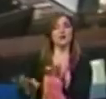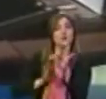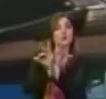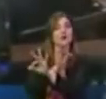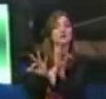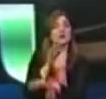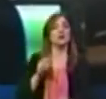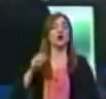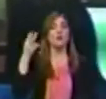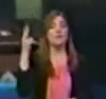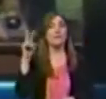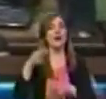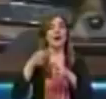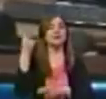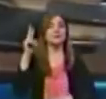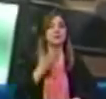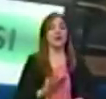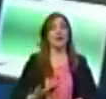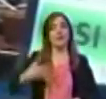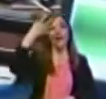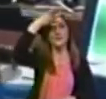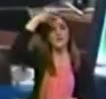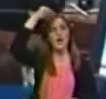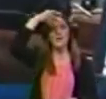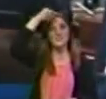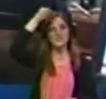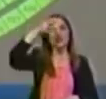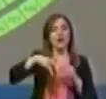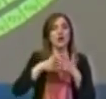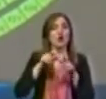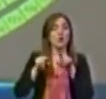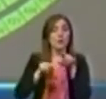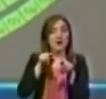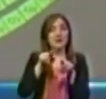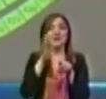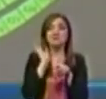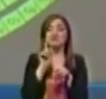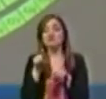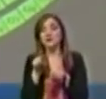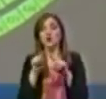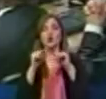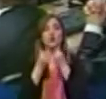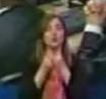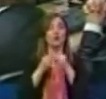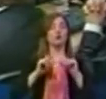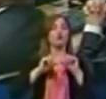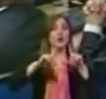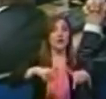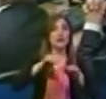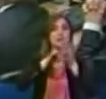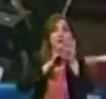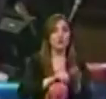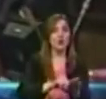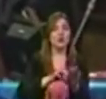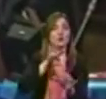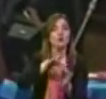Glass. Generalmente en las votaciones la mayoría fluctúa según necesidades e intereses. Ahora el bloque morenista de Alianza País completa los votos